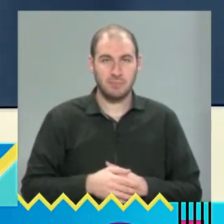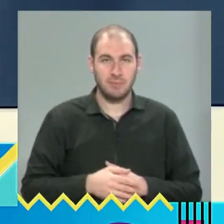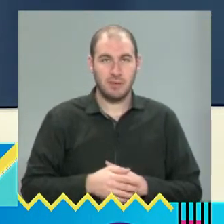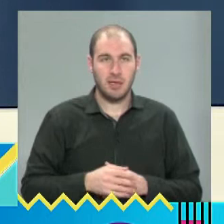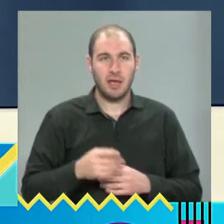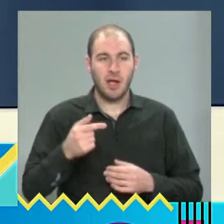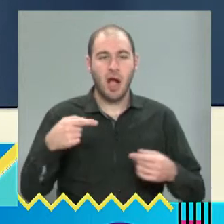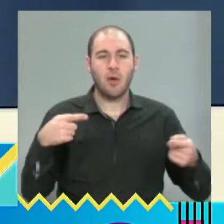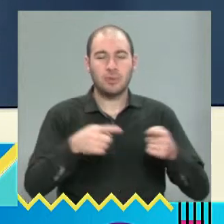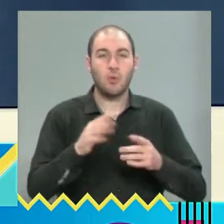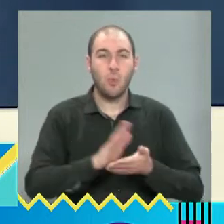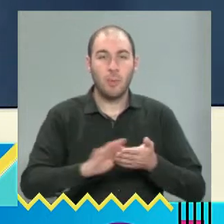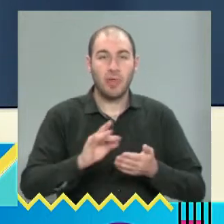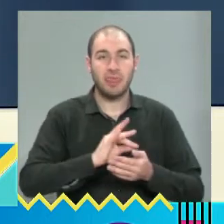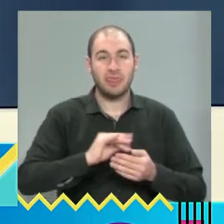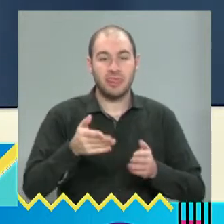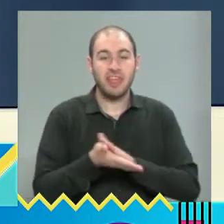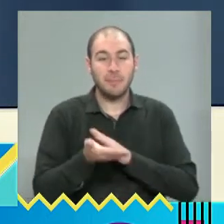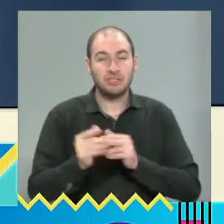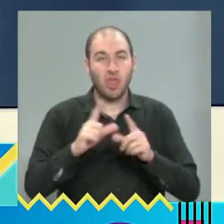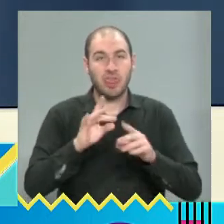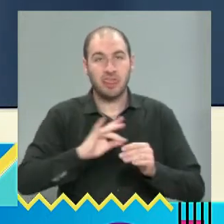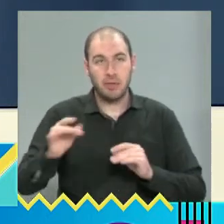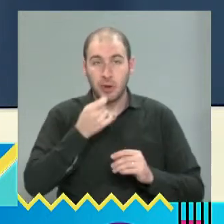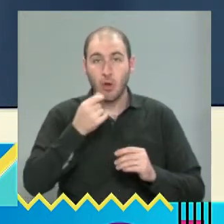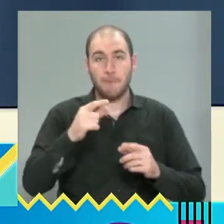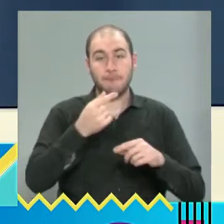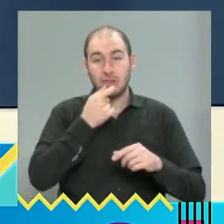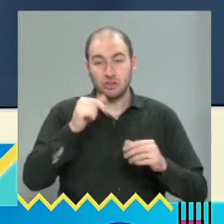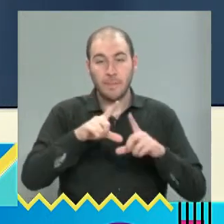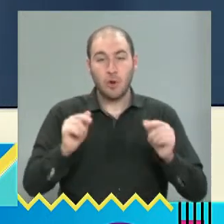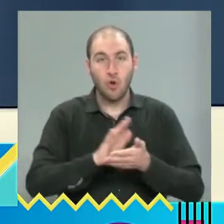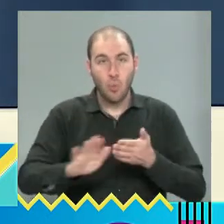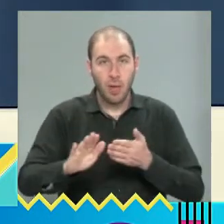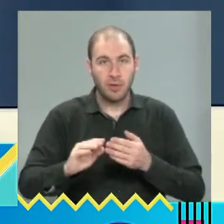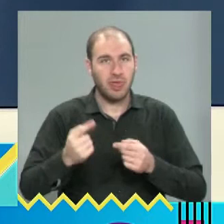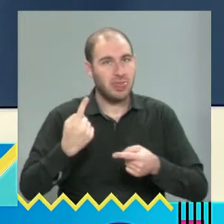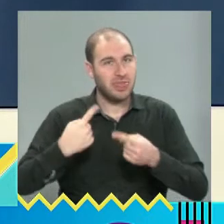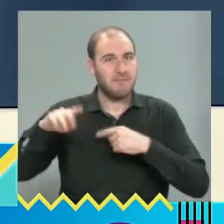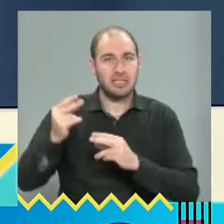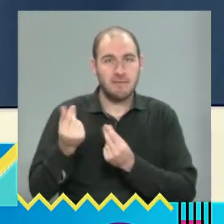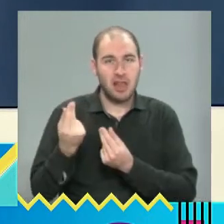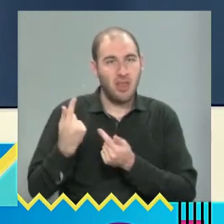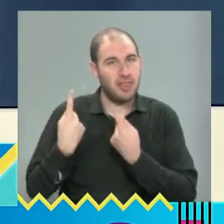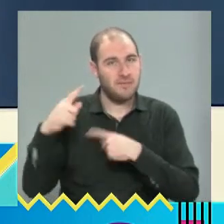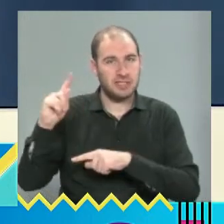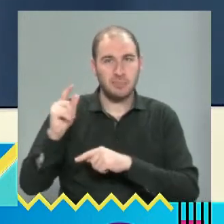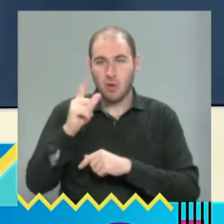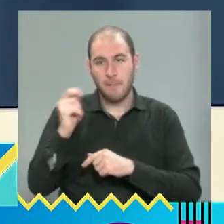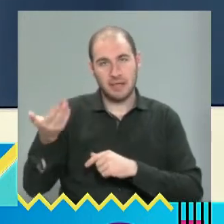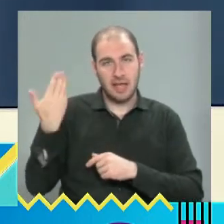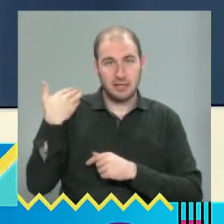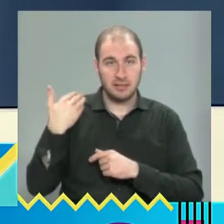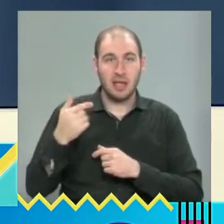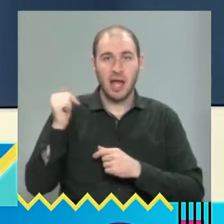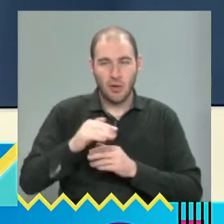nuevas emisiones de deuda salen más caras. Por ejemplo, si Mendoza quiere emitir un nuevo bono, no le va a salir lo que le hubiera salido hace unos meses atrás, sino que